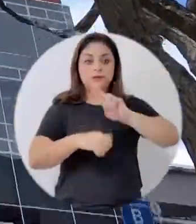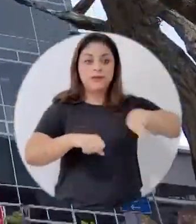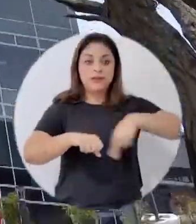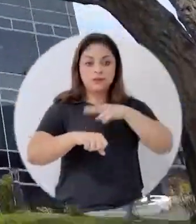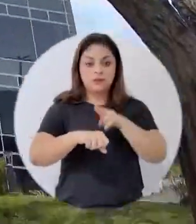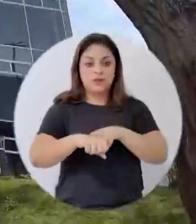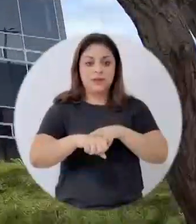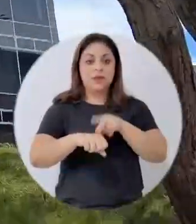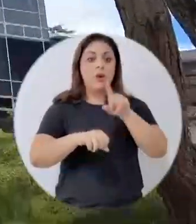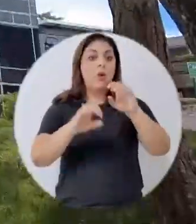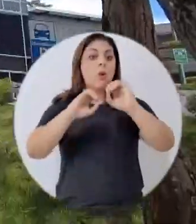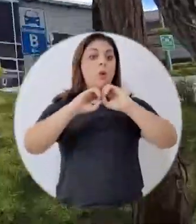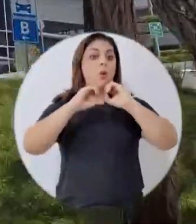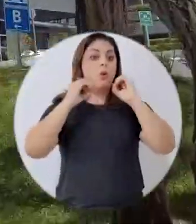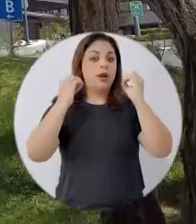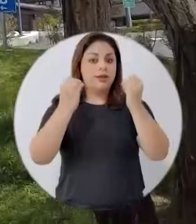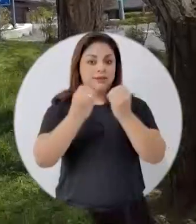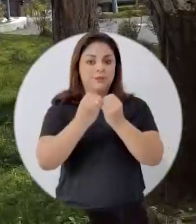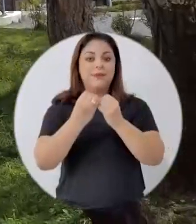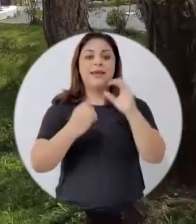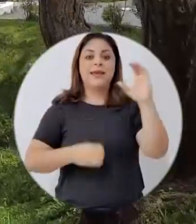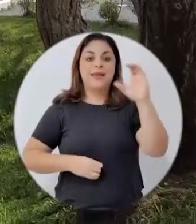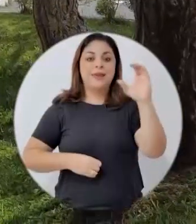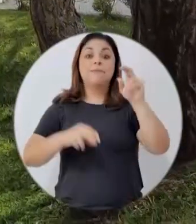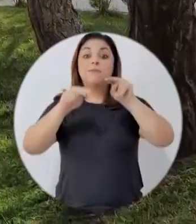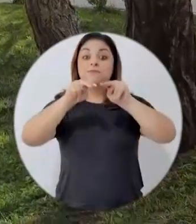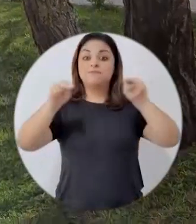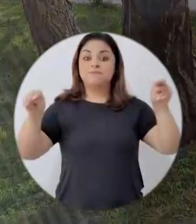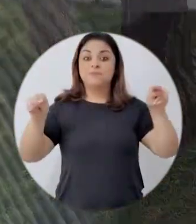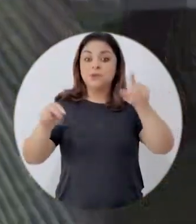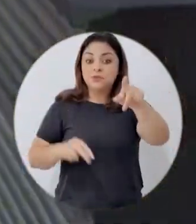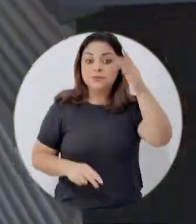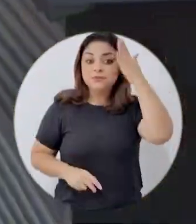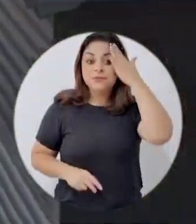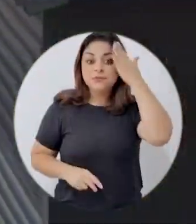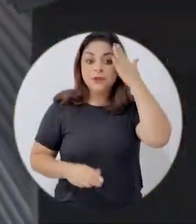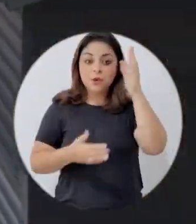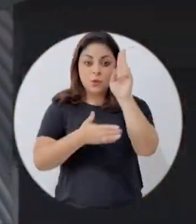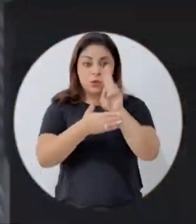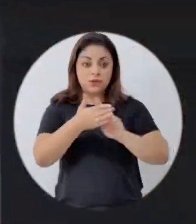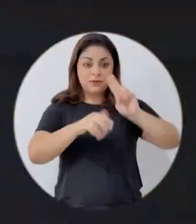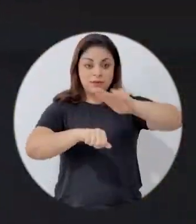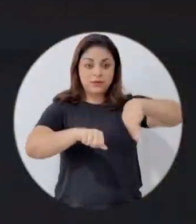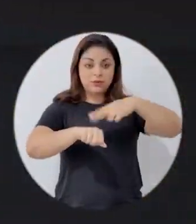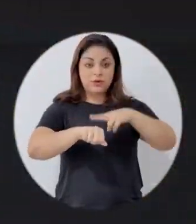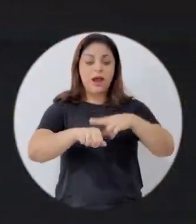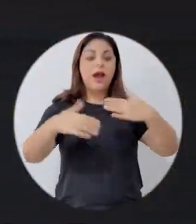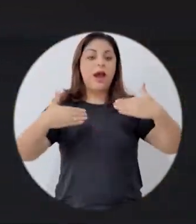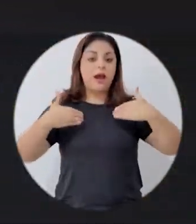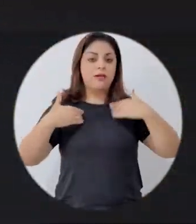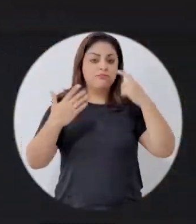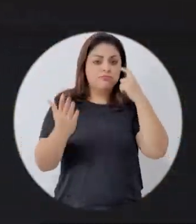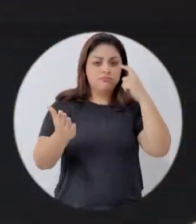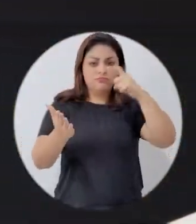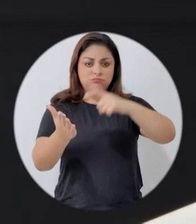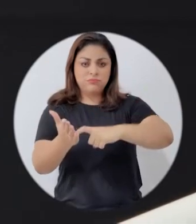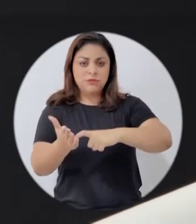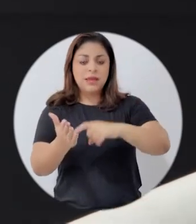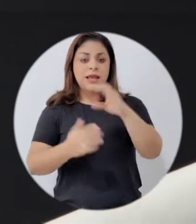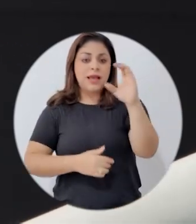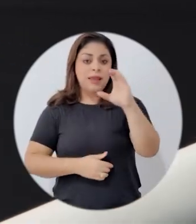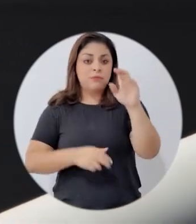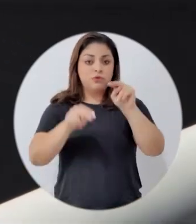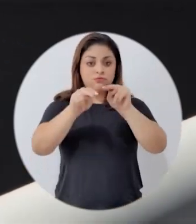La Universidad Nacional es una organización carbono neutral. ¿Sabías que la Universidad Nacional tiene el reconocimiento